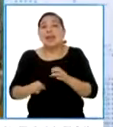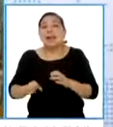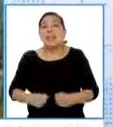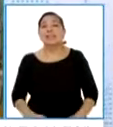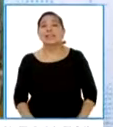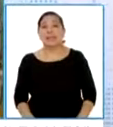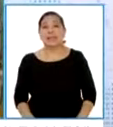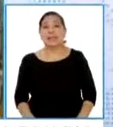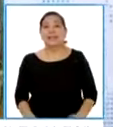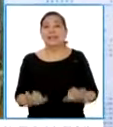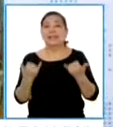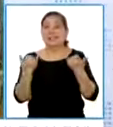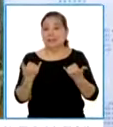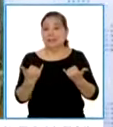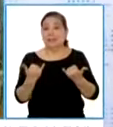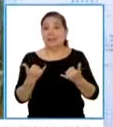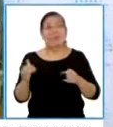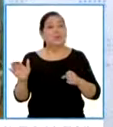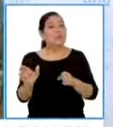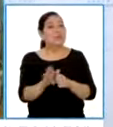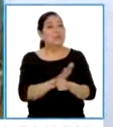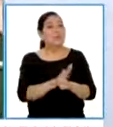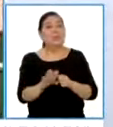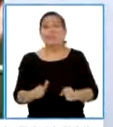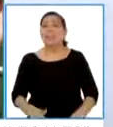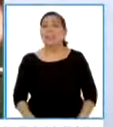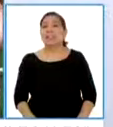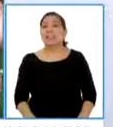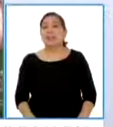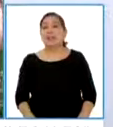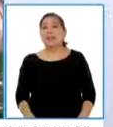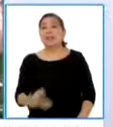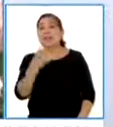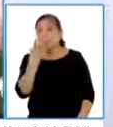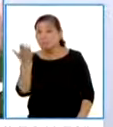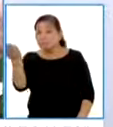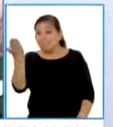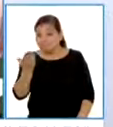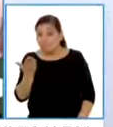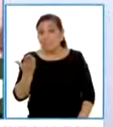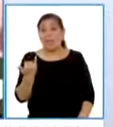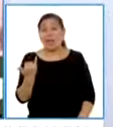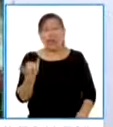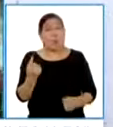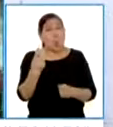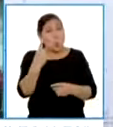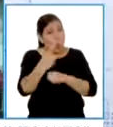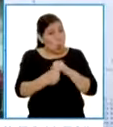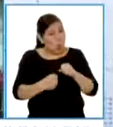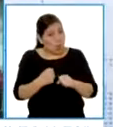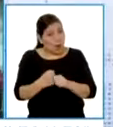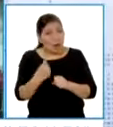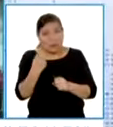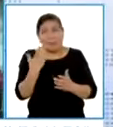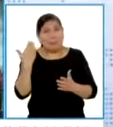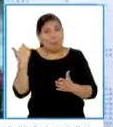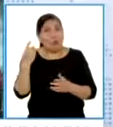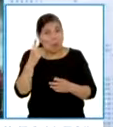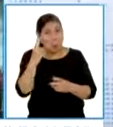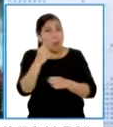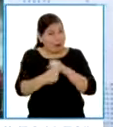es ser autosuficientes en el oxígeno. Mire usted, ha pasado un año, porque vamos a cumplir un